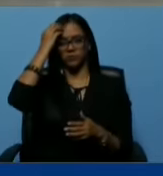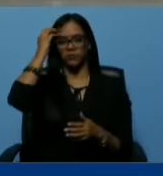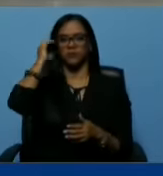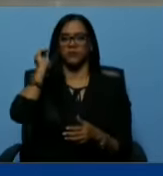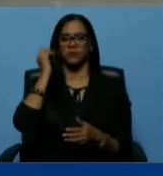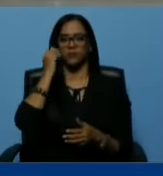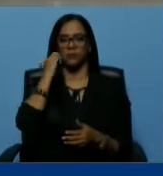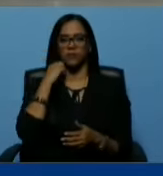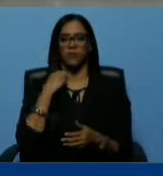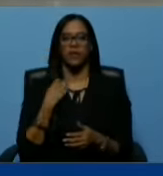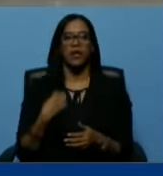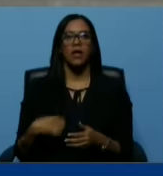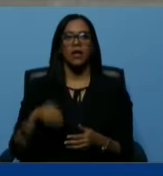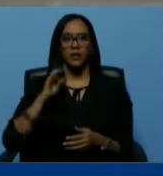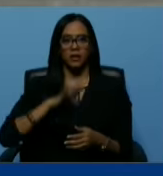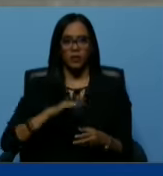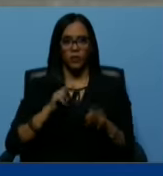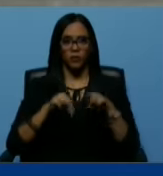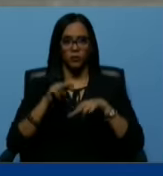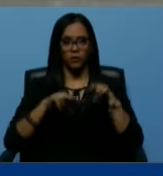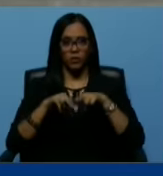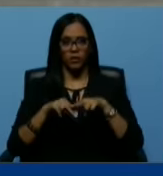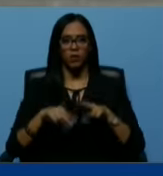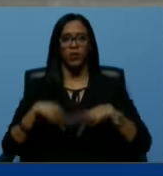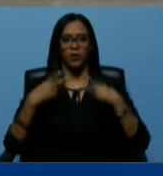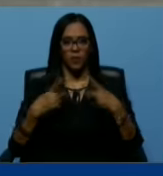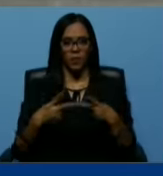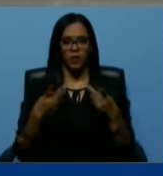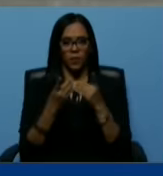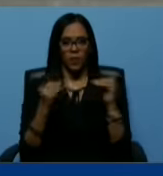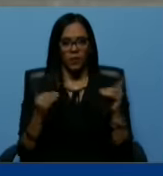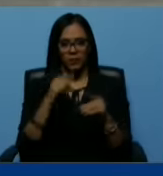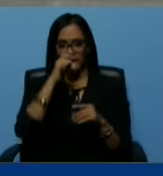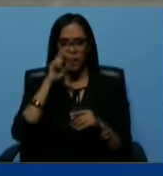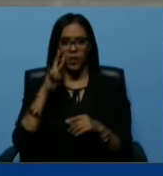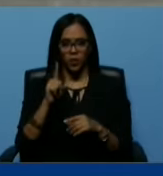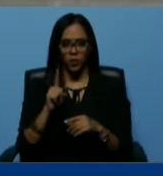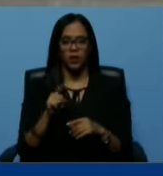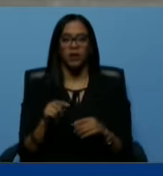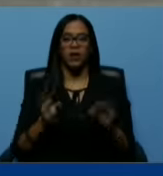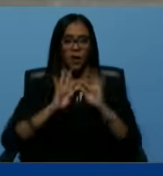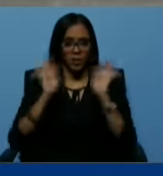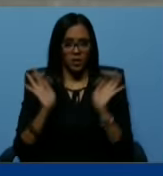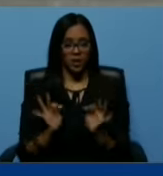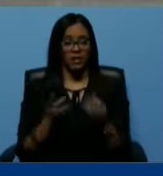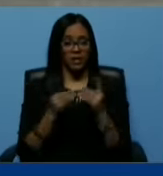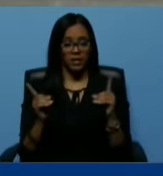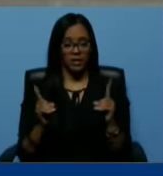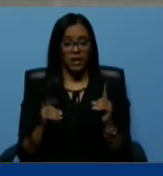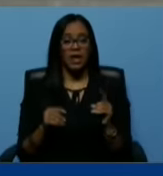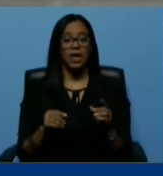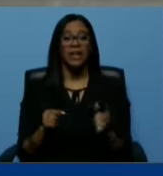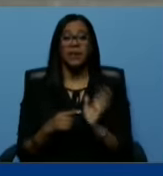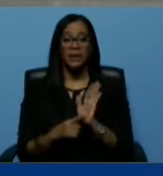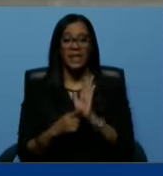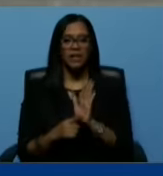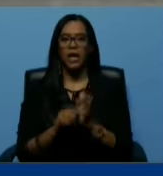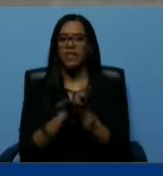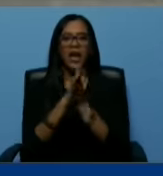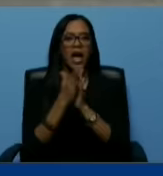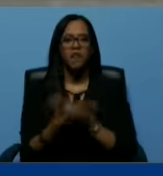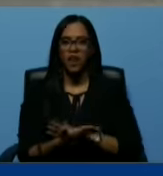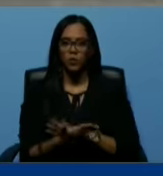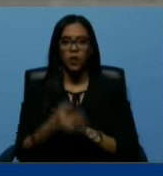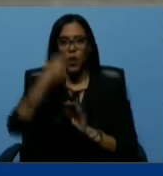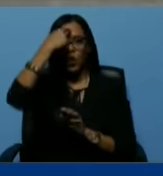la nueva democracia del siglo XXI. Los modelos democráticos burgueses representativos están agotados. Los pueblos